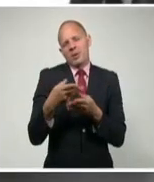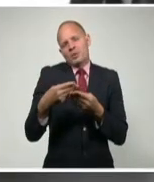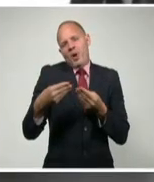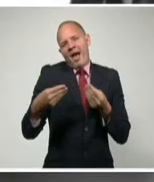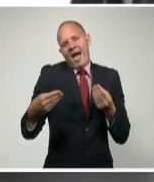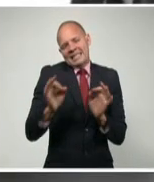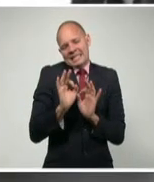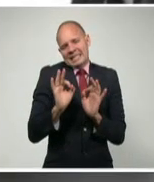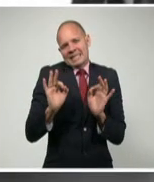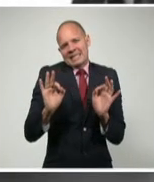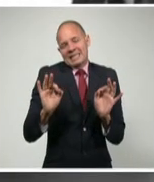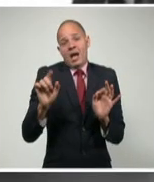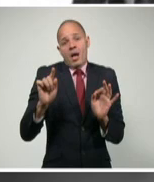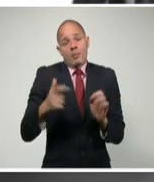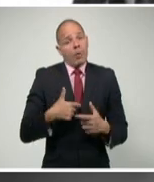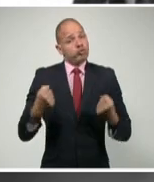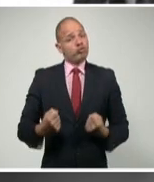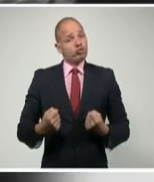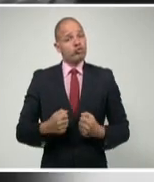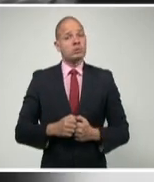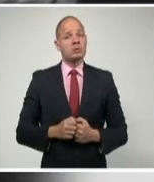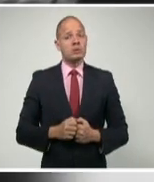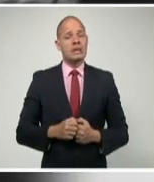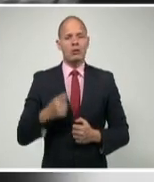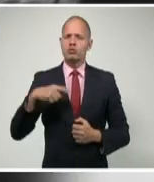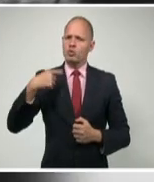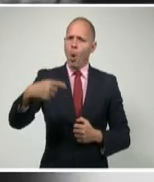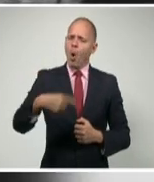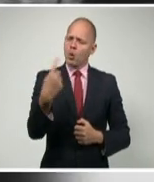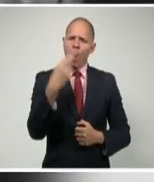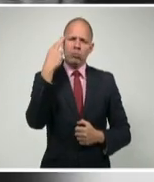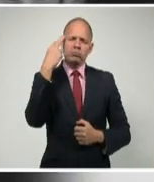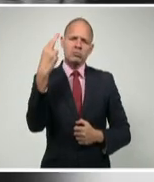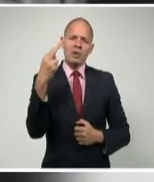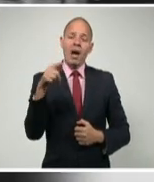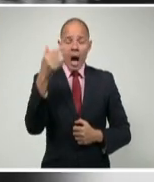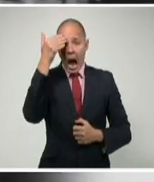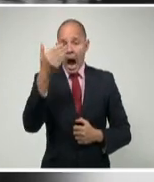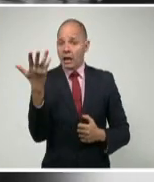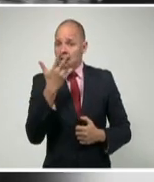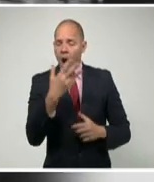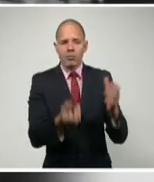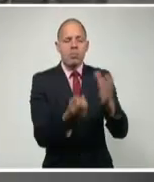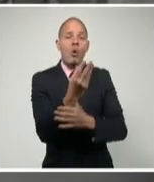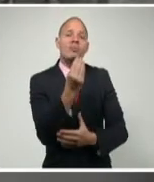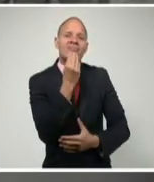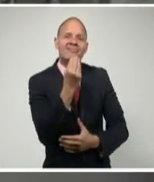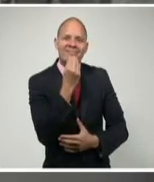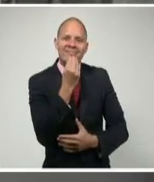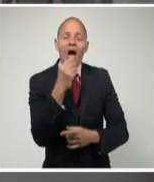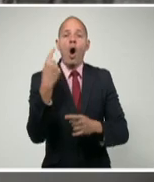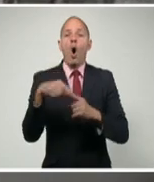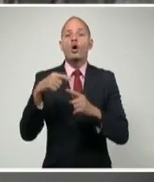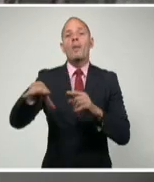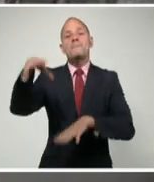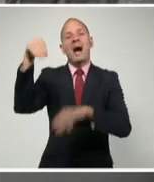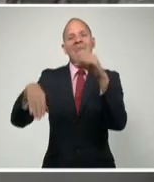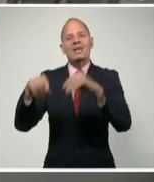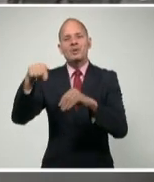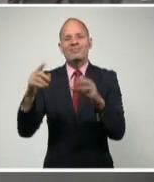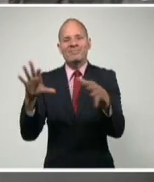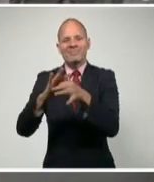de innumerables obras que nos las recuerdan día a día, como el Parque Lenin, el Palacio de Convenciones, el Copelia y muchas más.